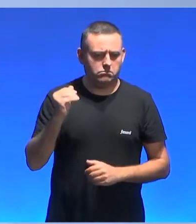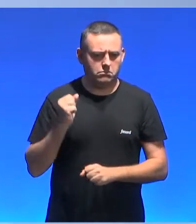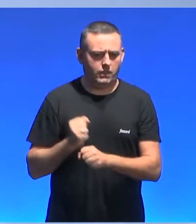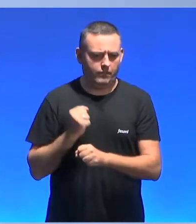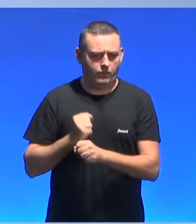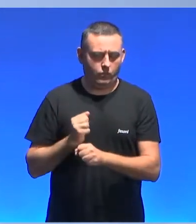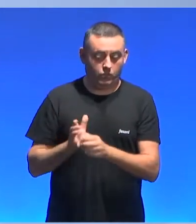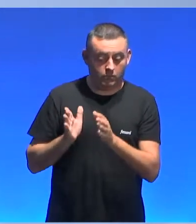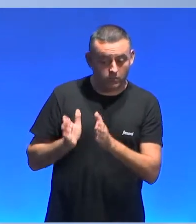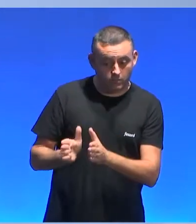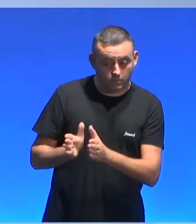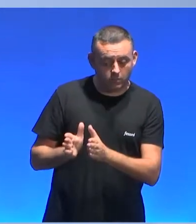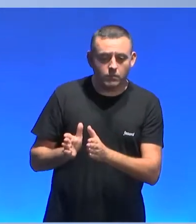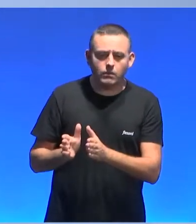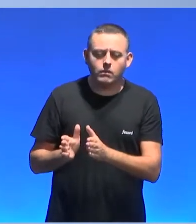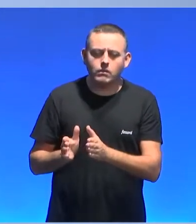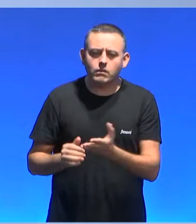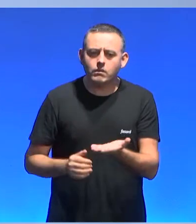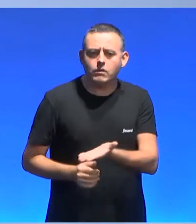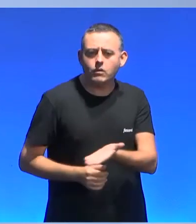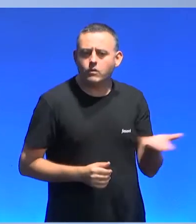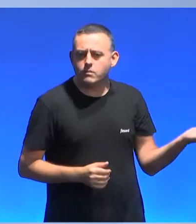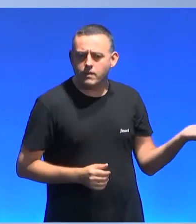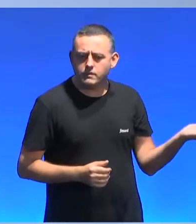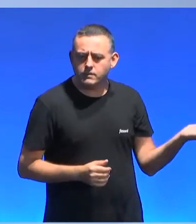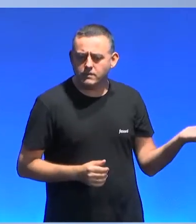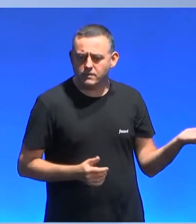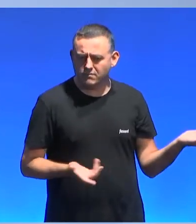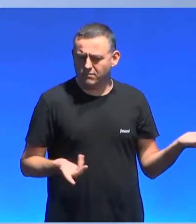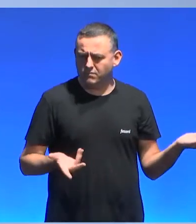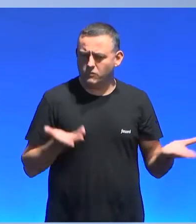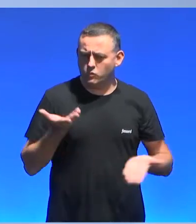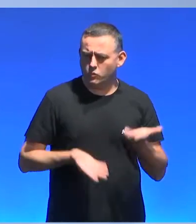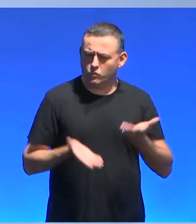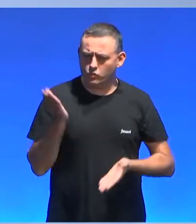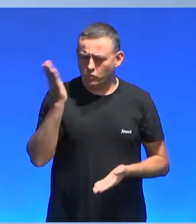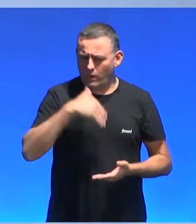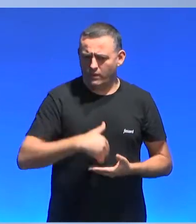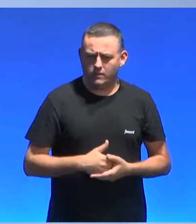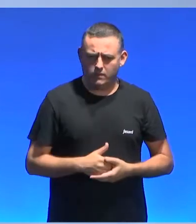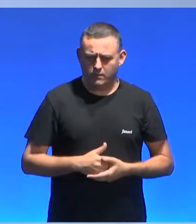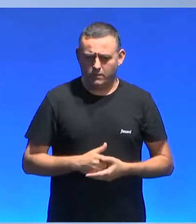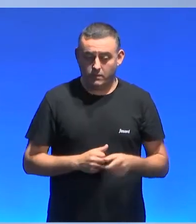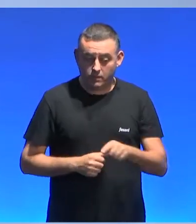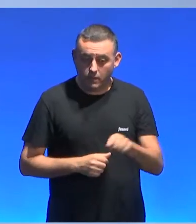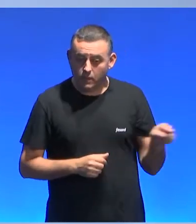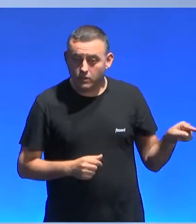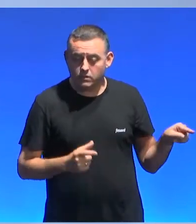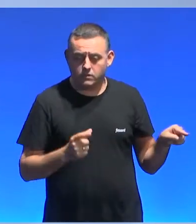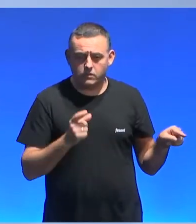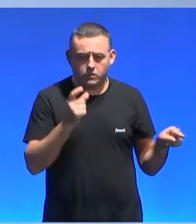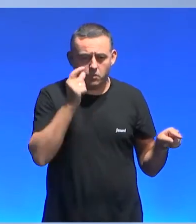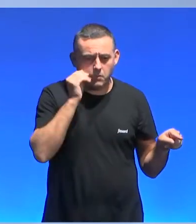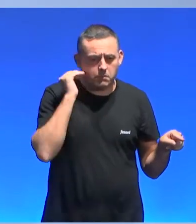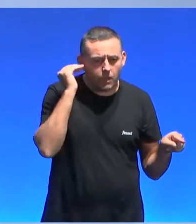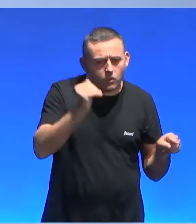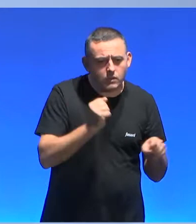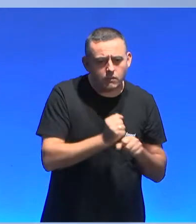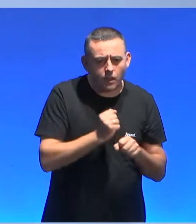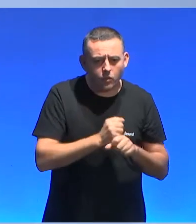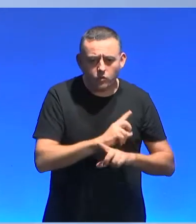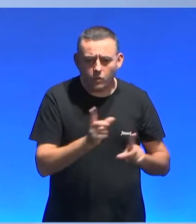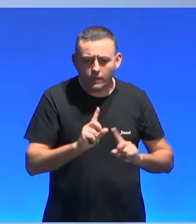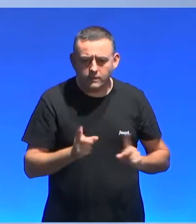y hasta injusta para los que no son varones, adultos y trabajadores.